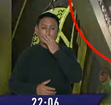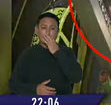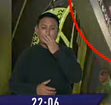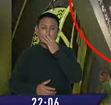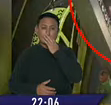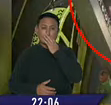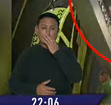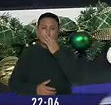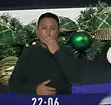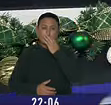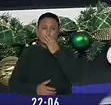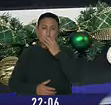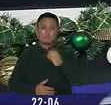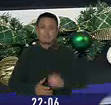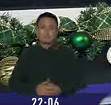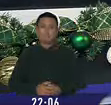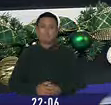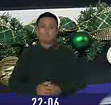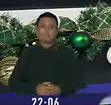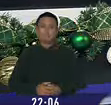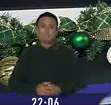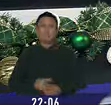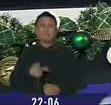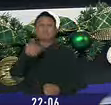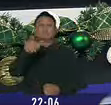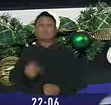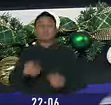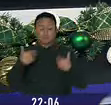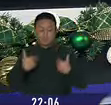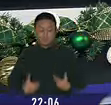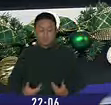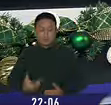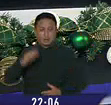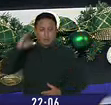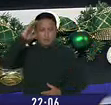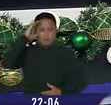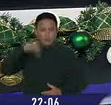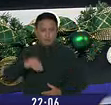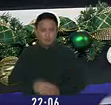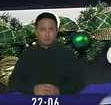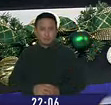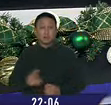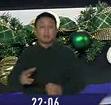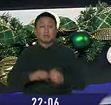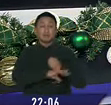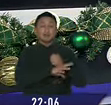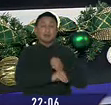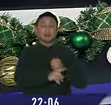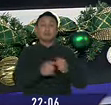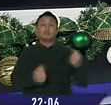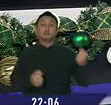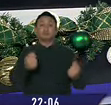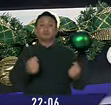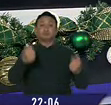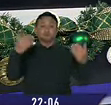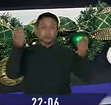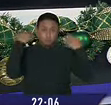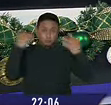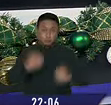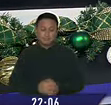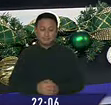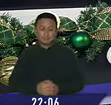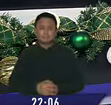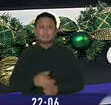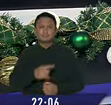Iván Casamen. Un sujeto vestido con uniforme policial participó en el robo de un vehículo en Guayaquil.